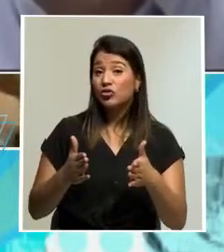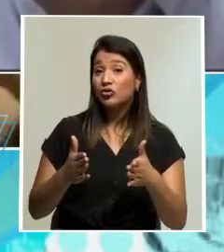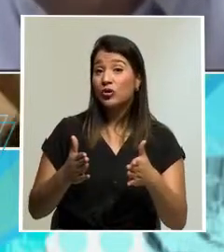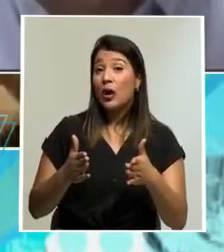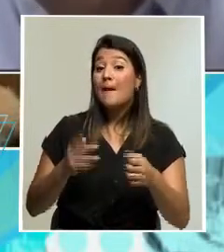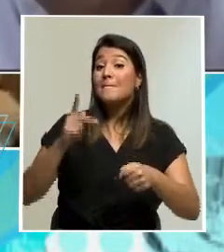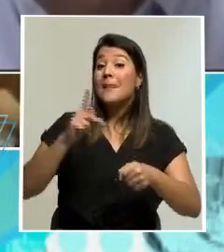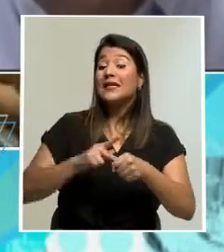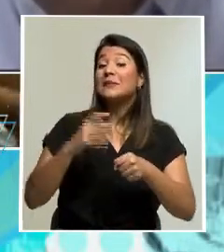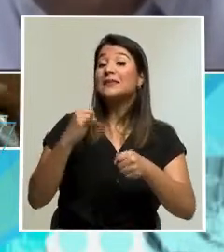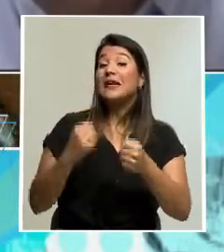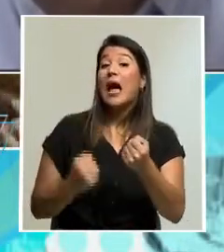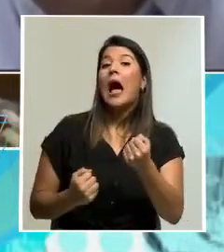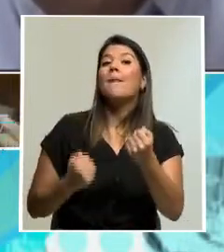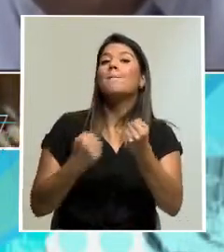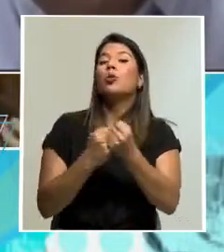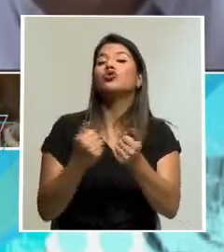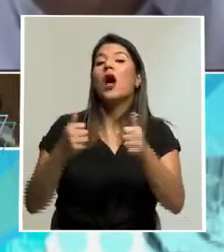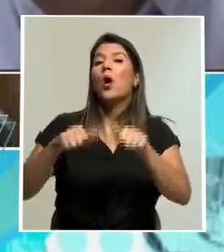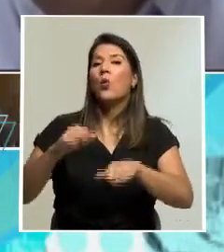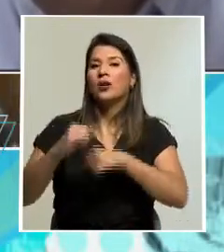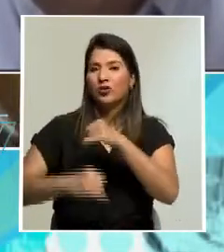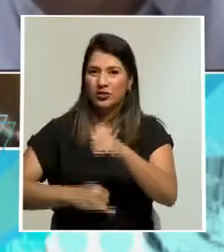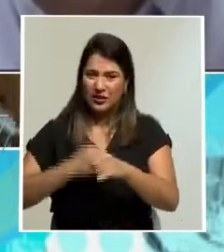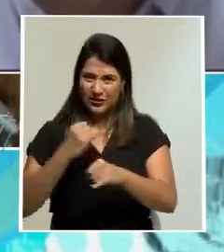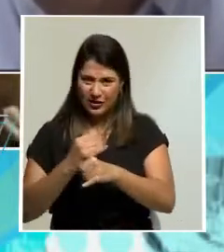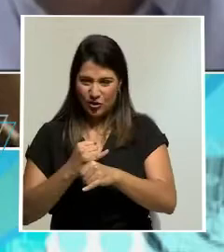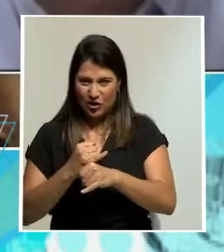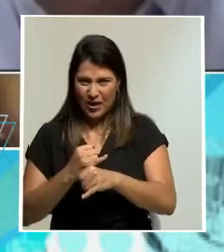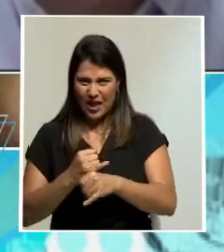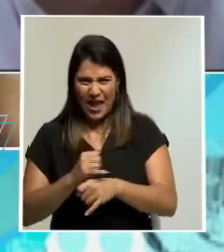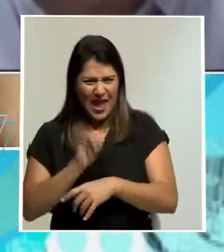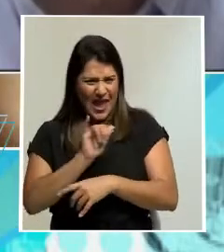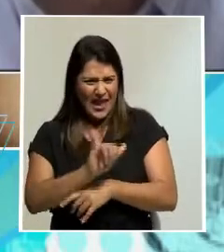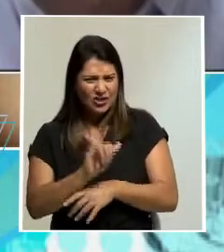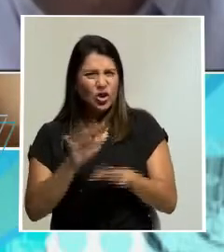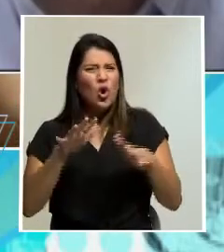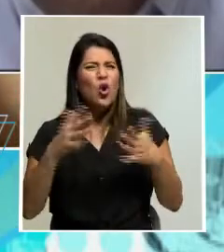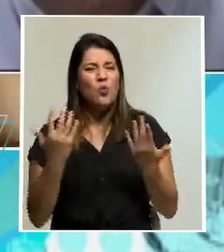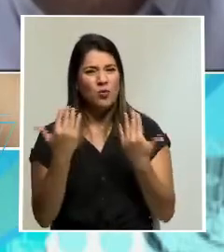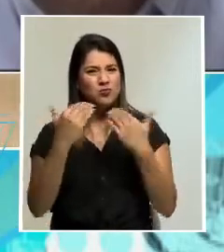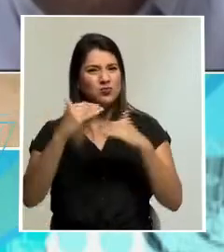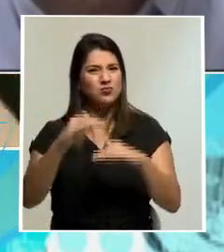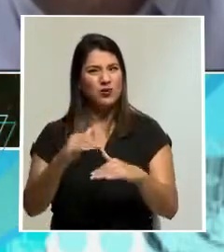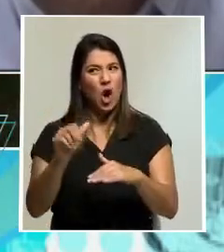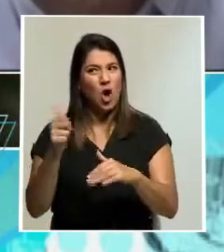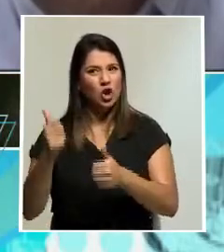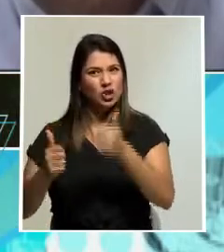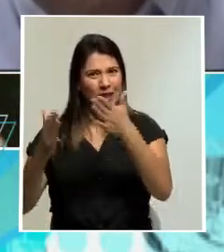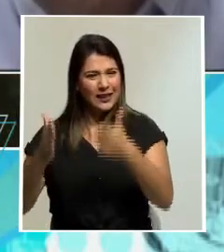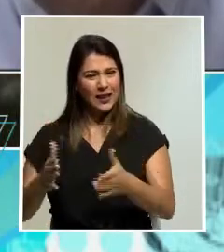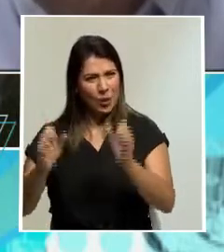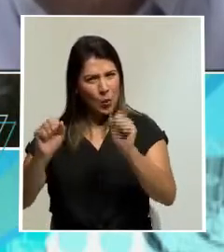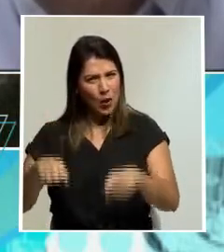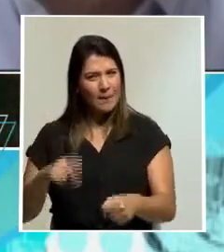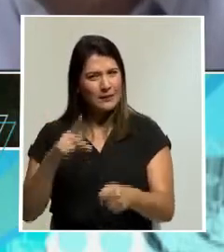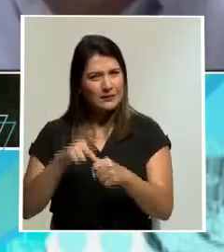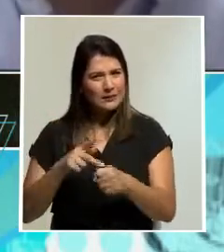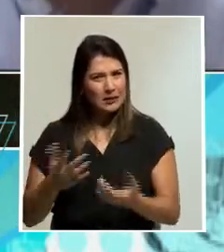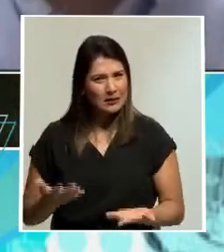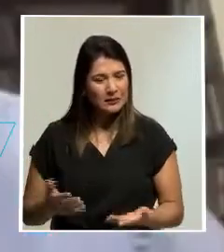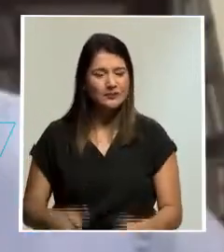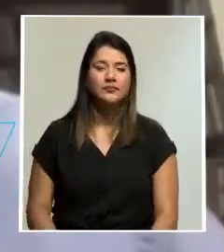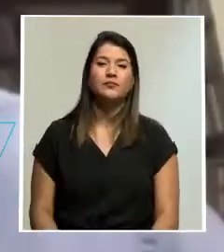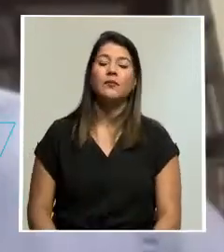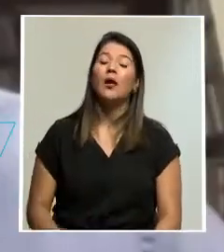internacionales. ¿Cómo deja esa norma la participación política de los opositores?